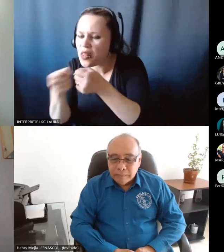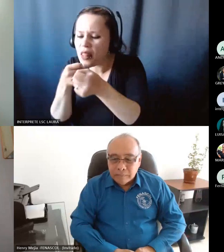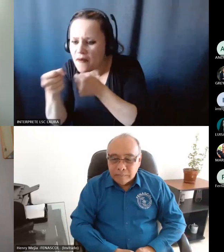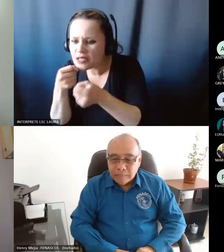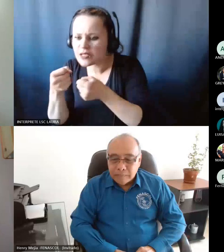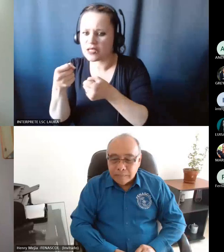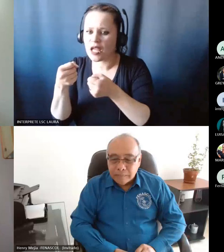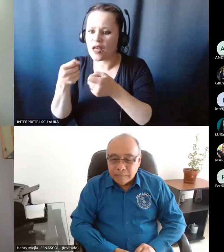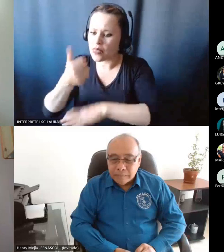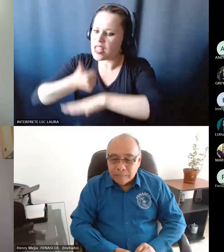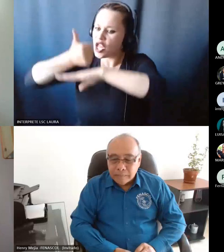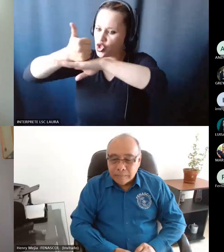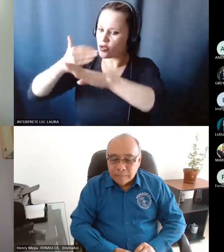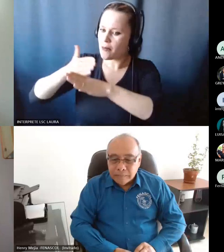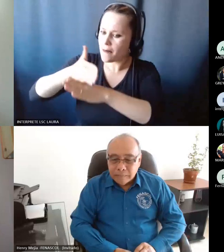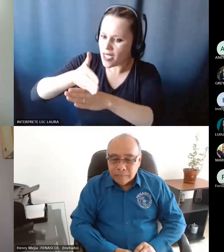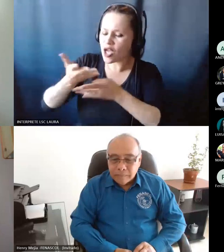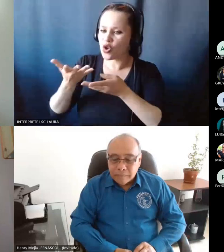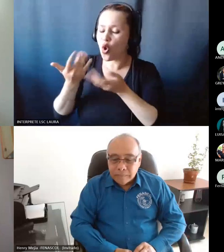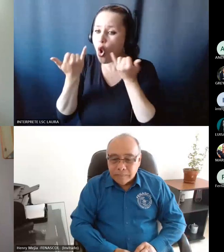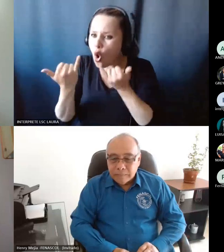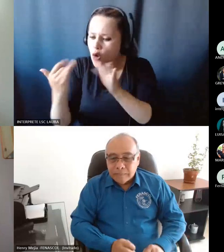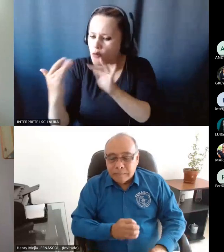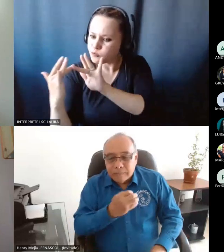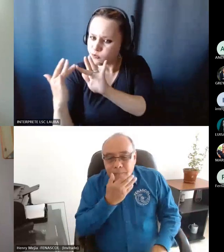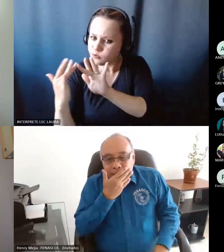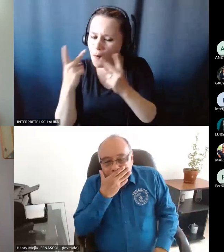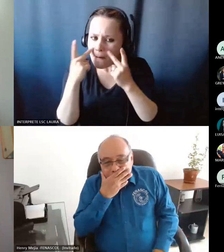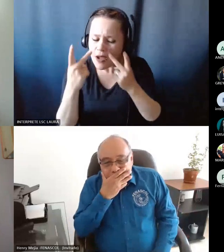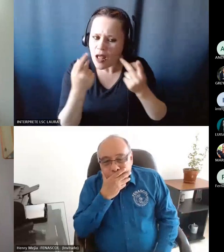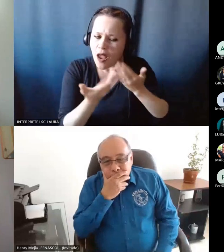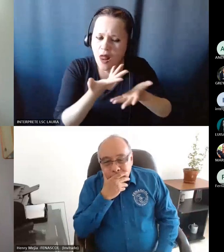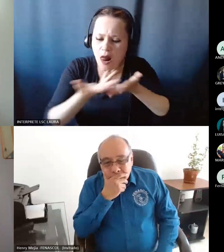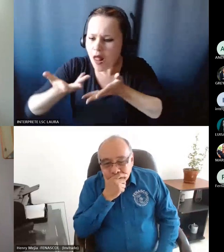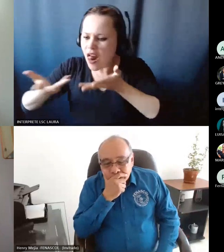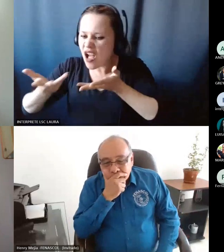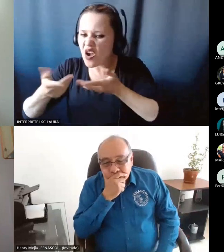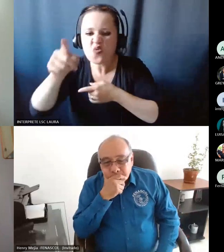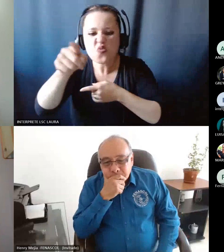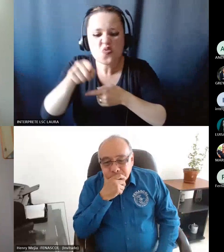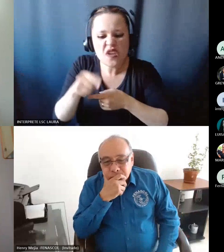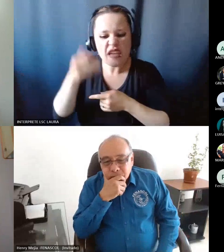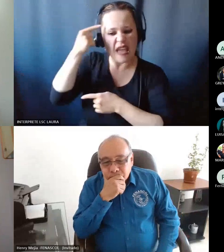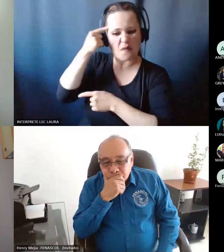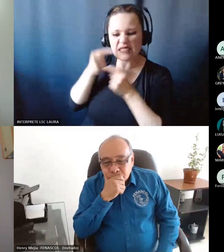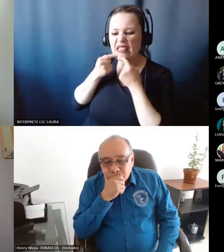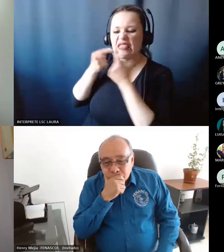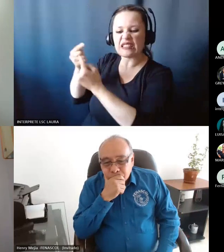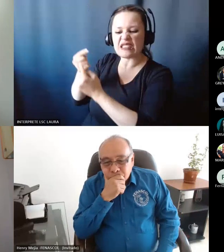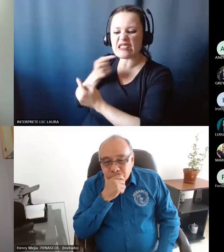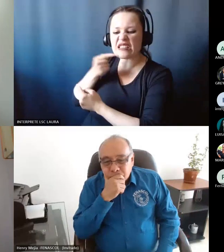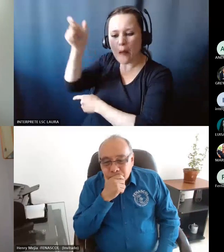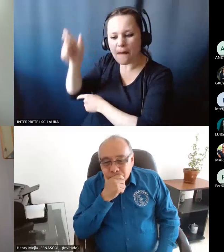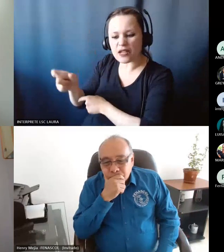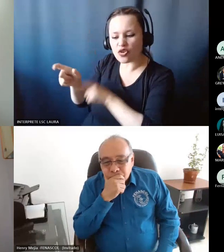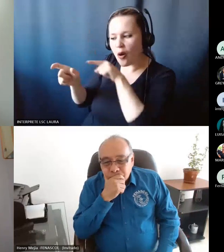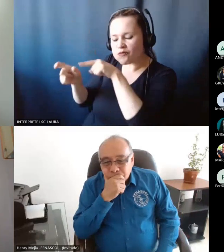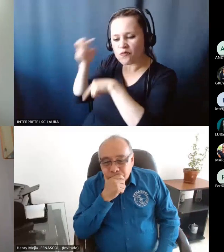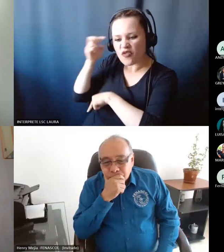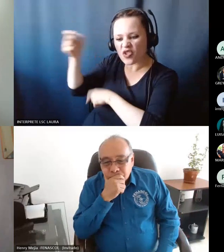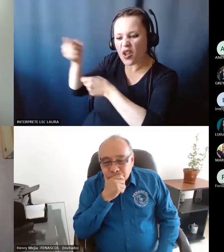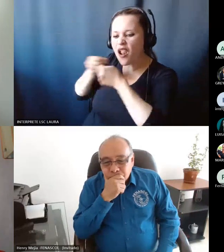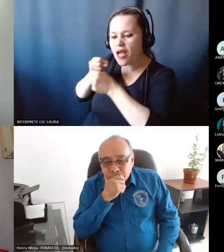comunicadores que están conectados y que ven esta conversación qué les vamos a decir porque el papel viene también desde el